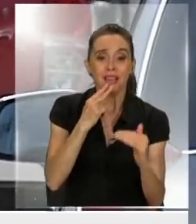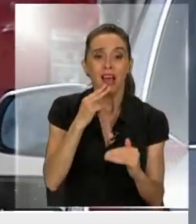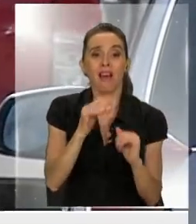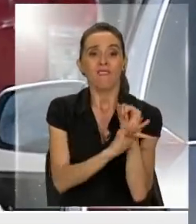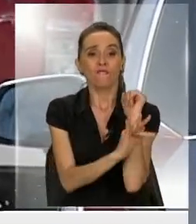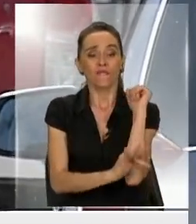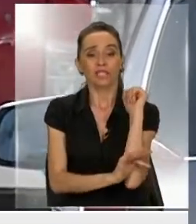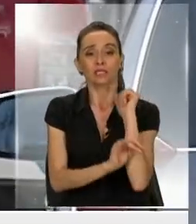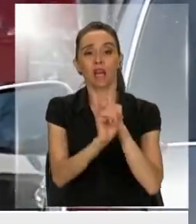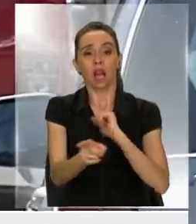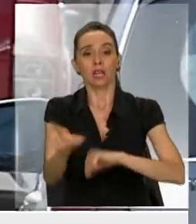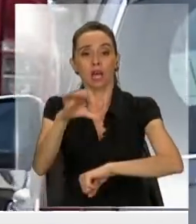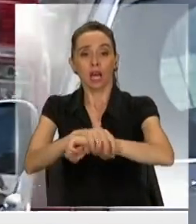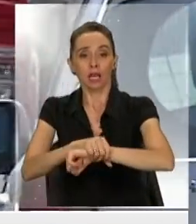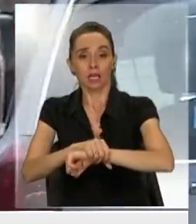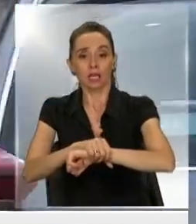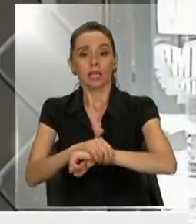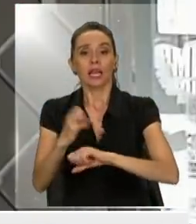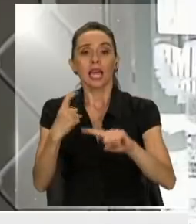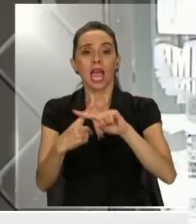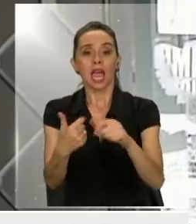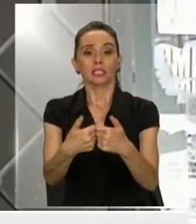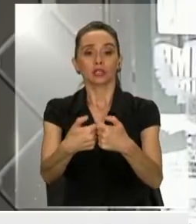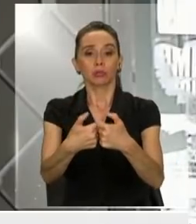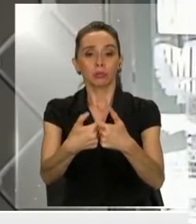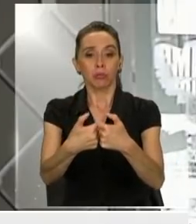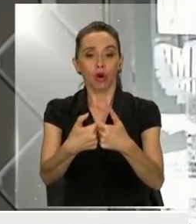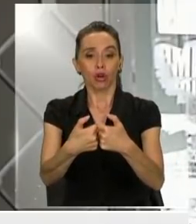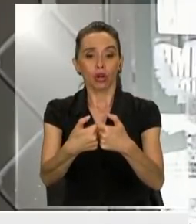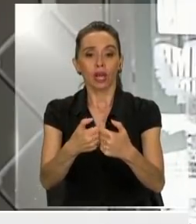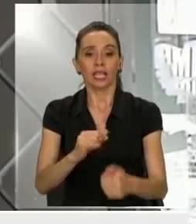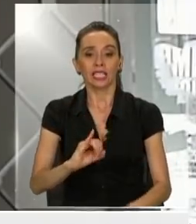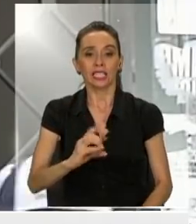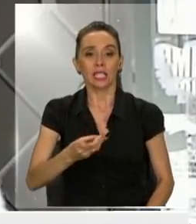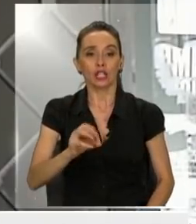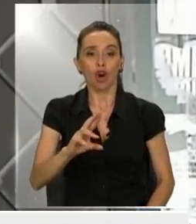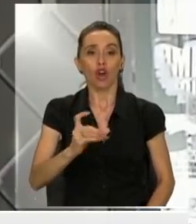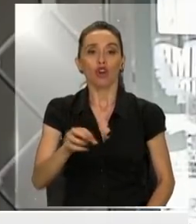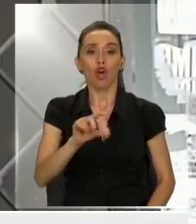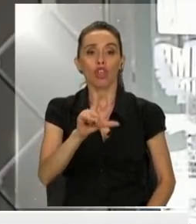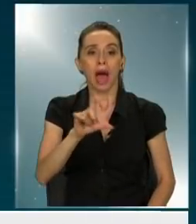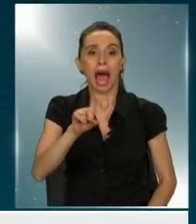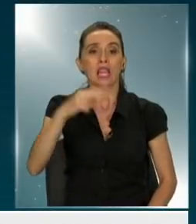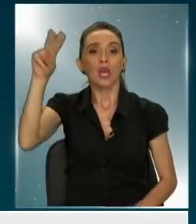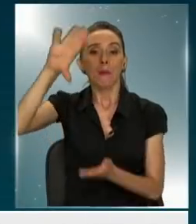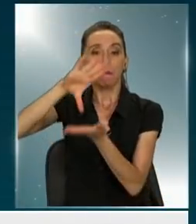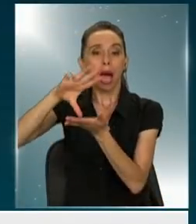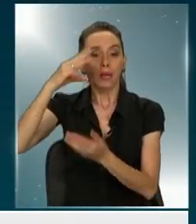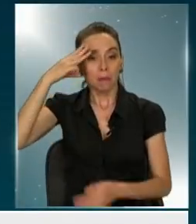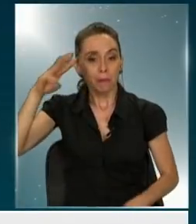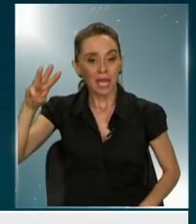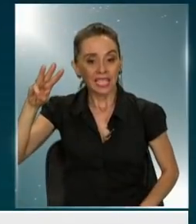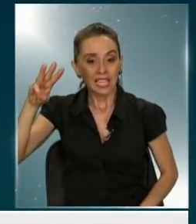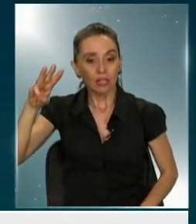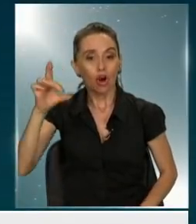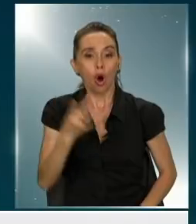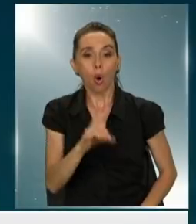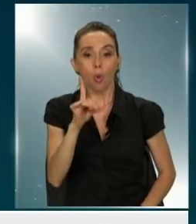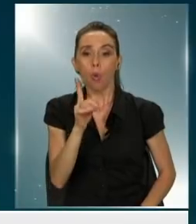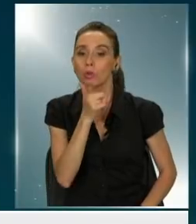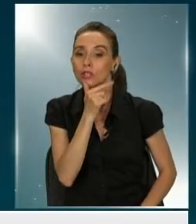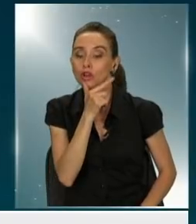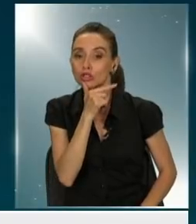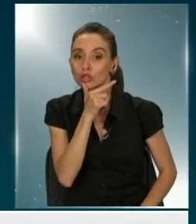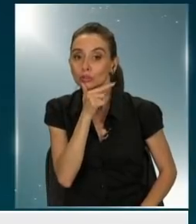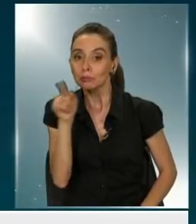una orden de detención en contra de su ex pololo, Igor González, de nacionalidad mexicana, quien resulta ser el único